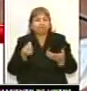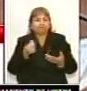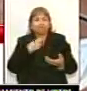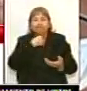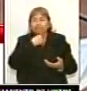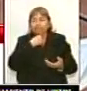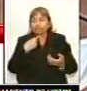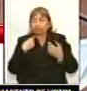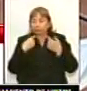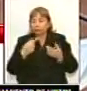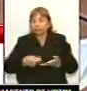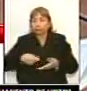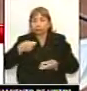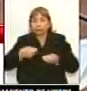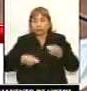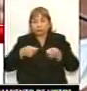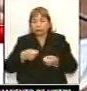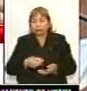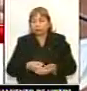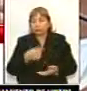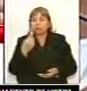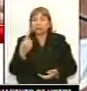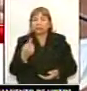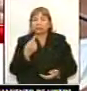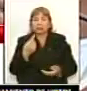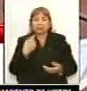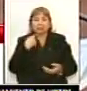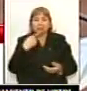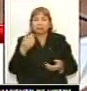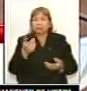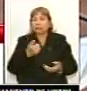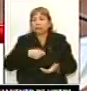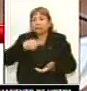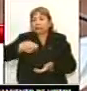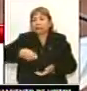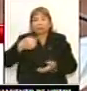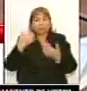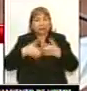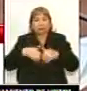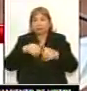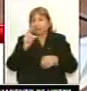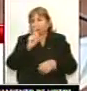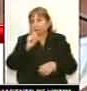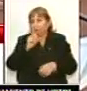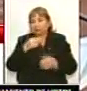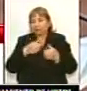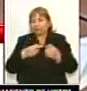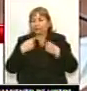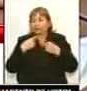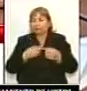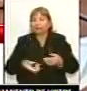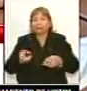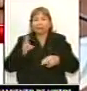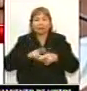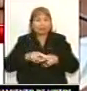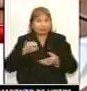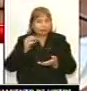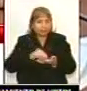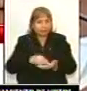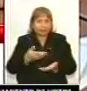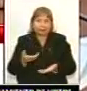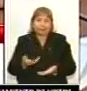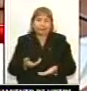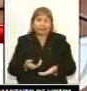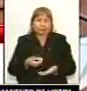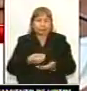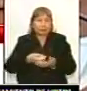las pérdidas, las inversiones que tienen, solamente pierde el afiliado. La empresa no pierde nada. Y sobre eso se le sigue